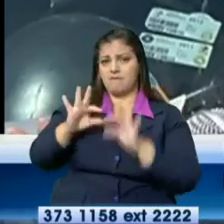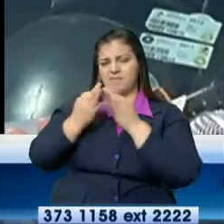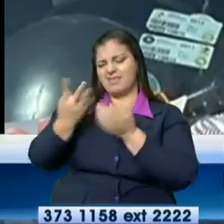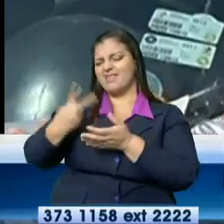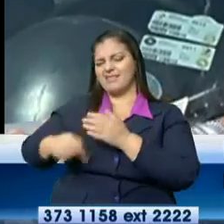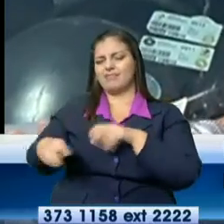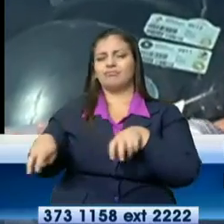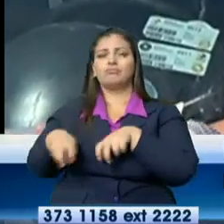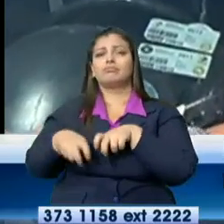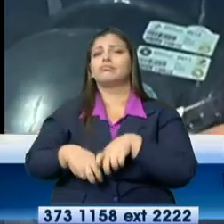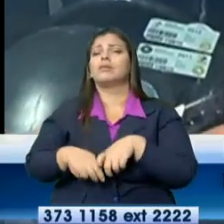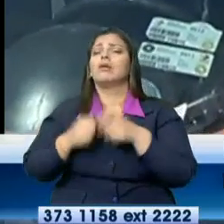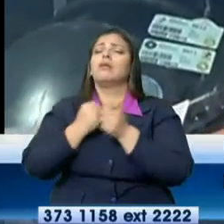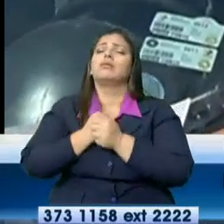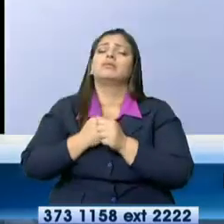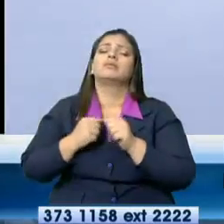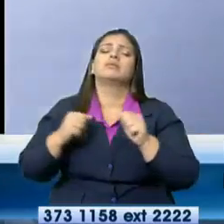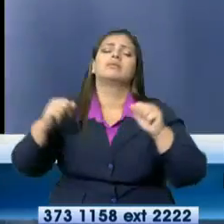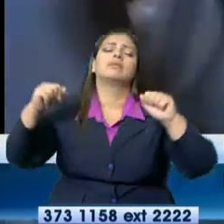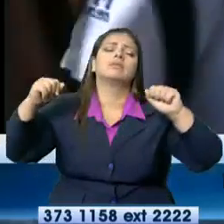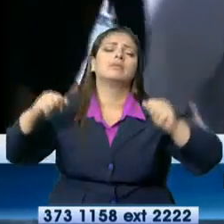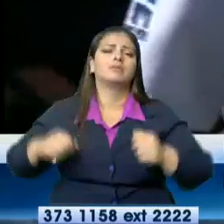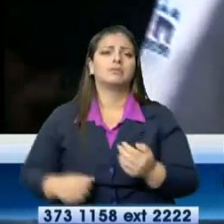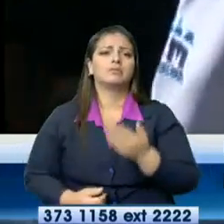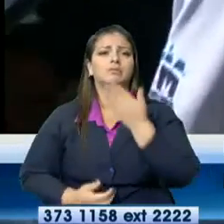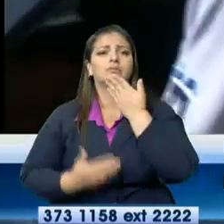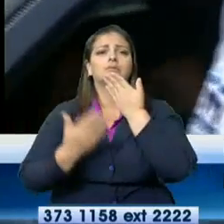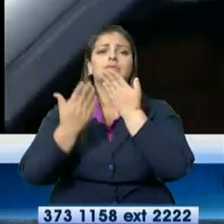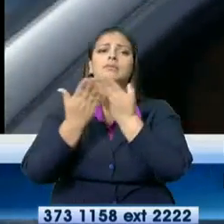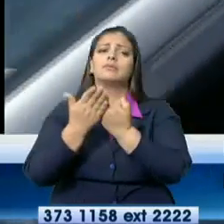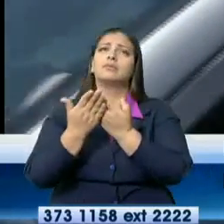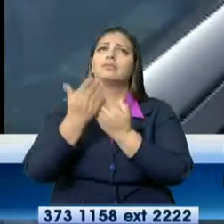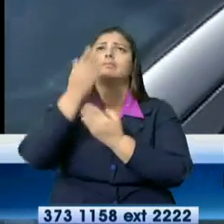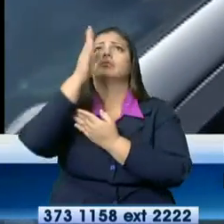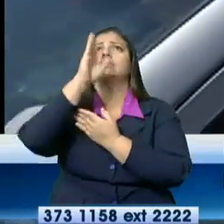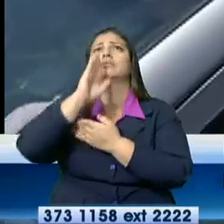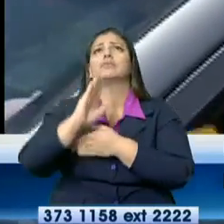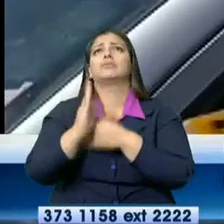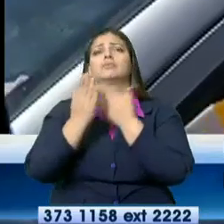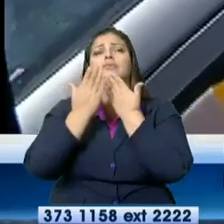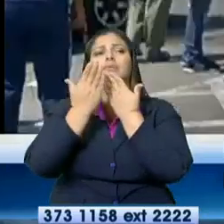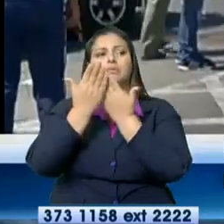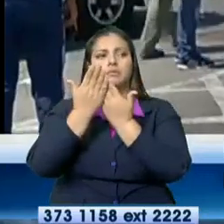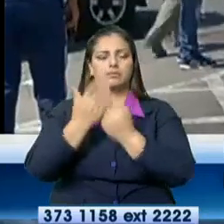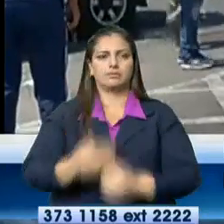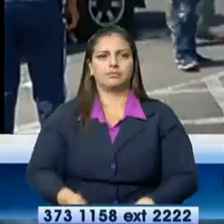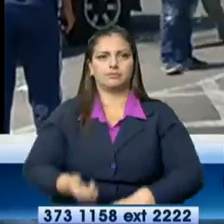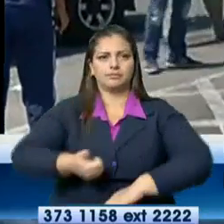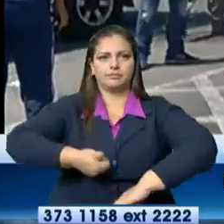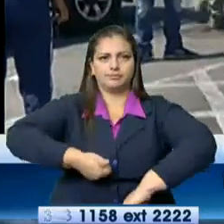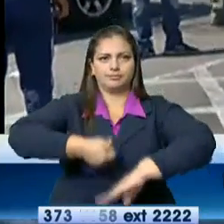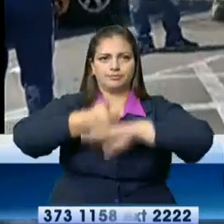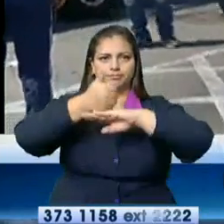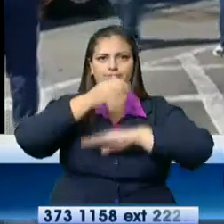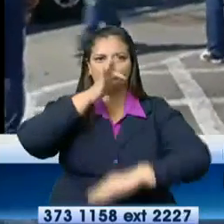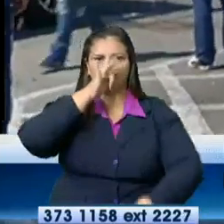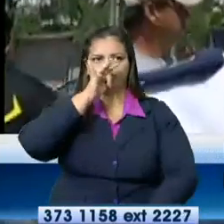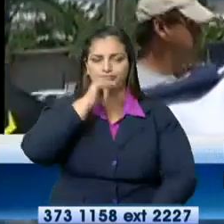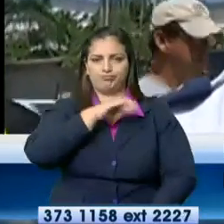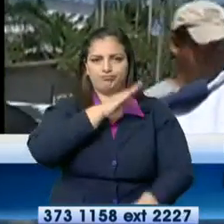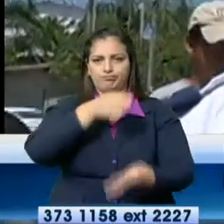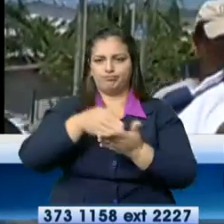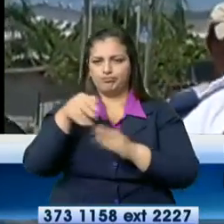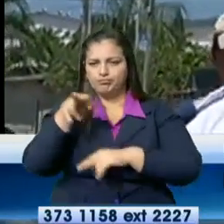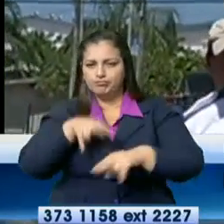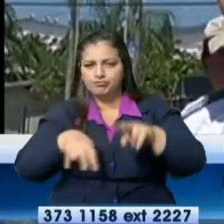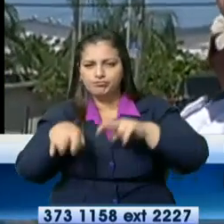hijos. Doy gracias a Dios que estoy viva. Y la gente de la autoridad de tránsito municipal llegó al sitio y elaboró el parte.